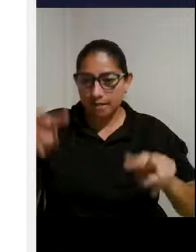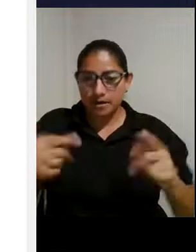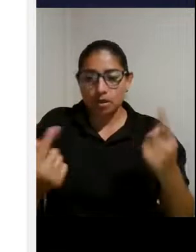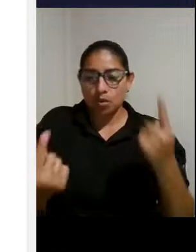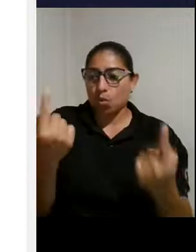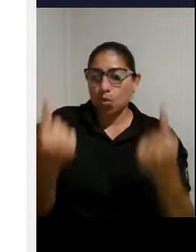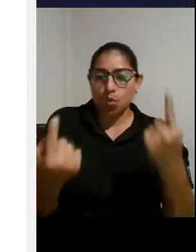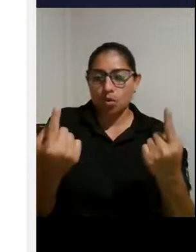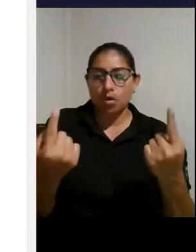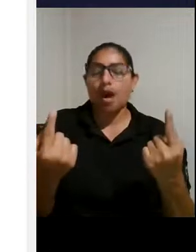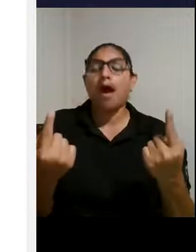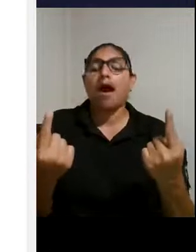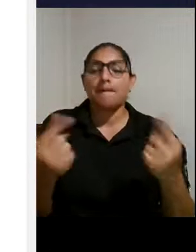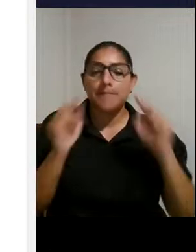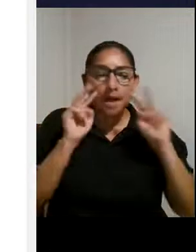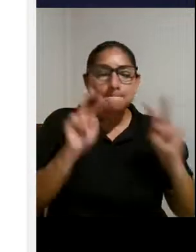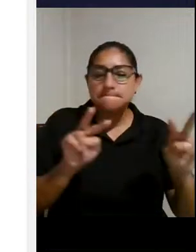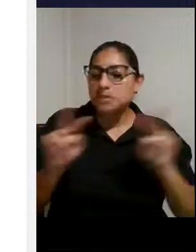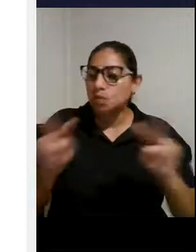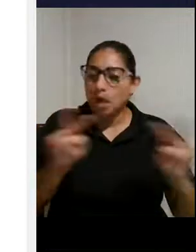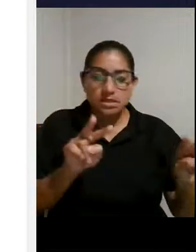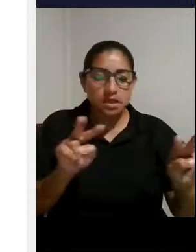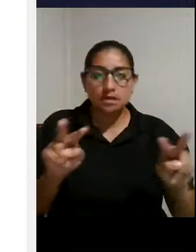nos permite a nosotros visualizar,